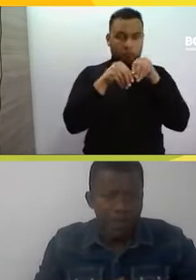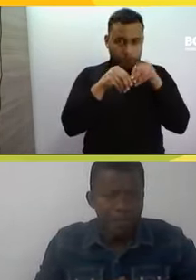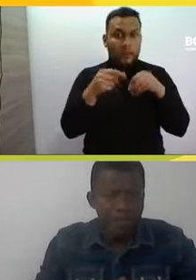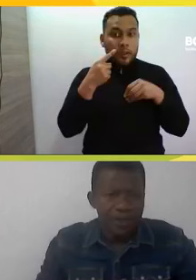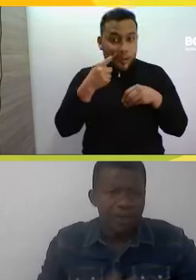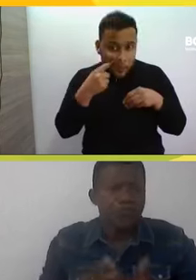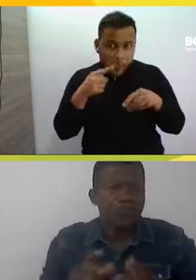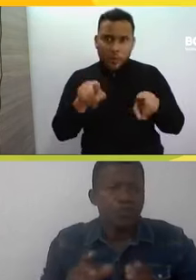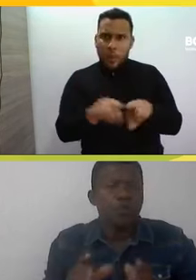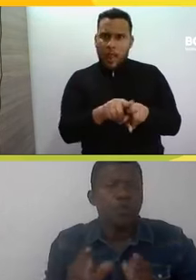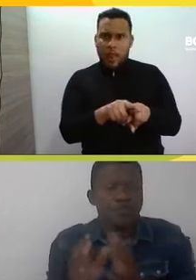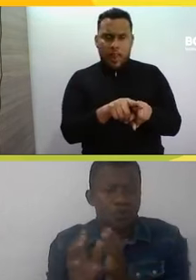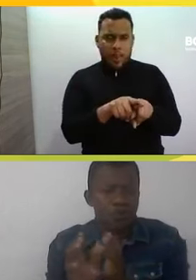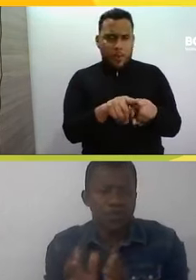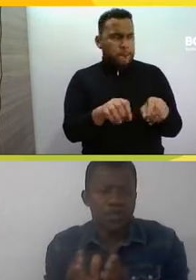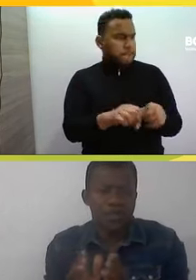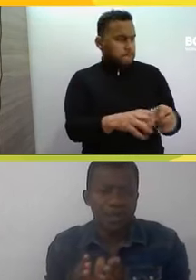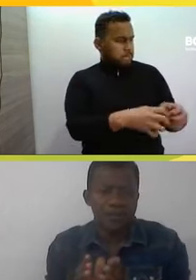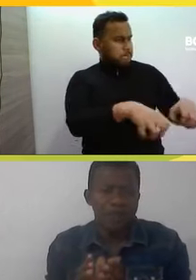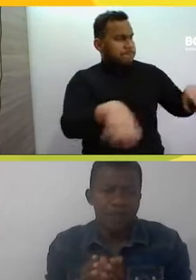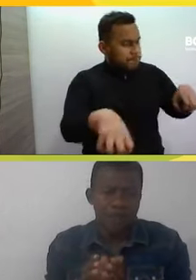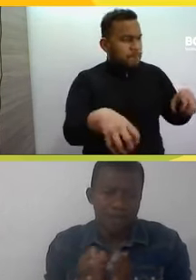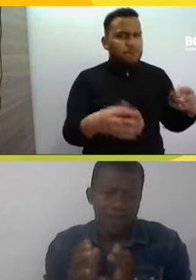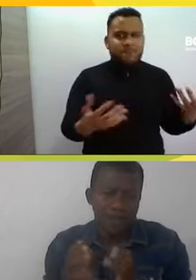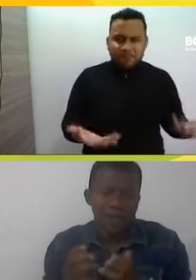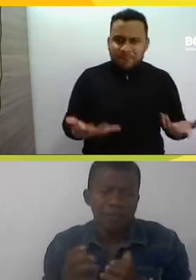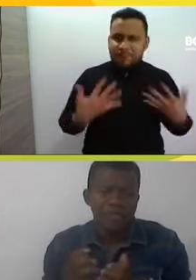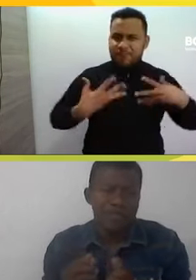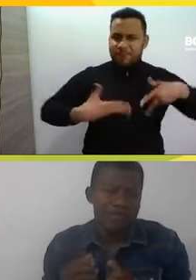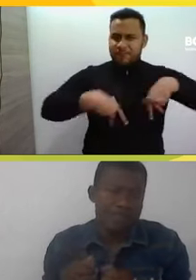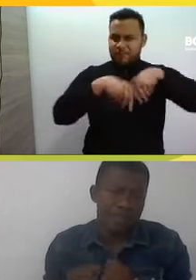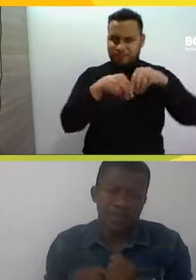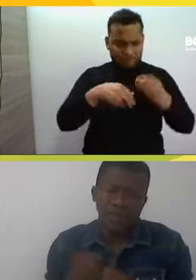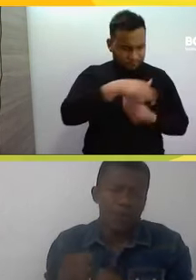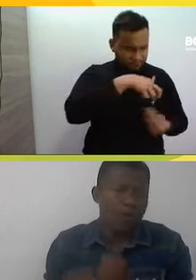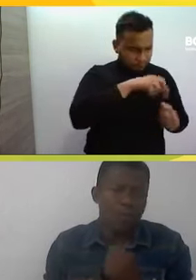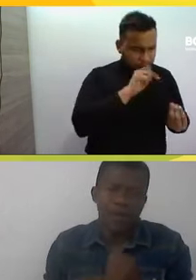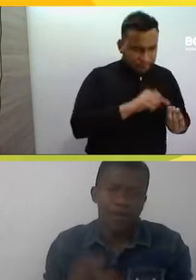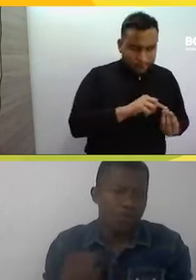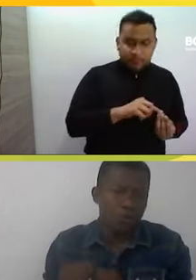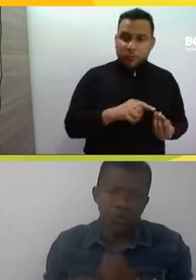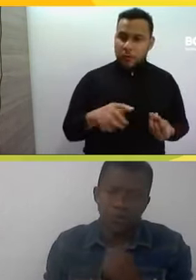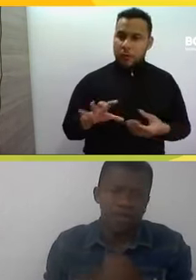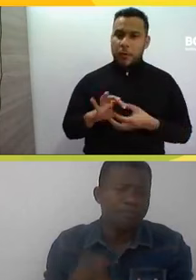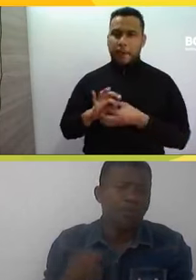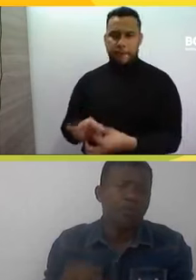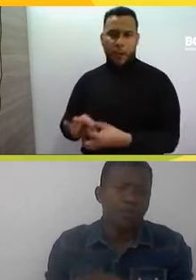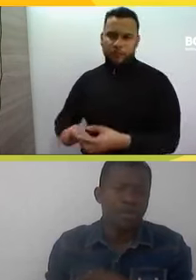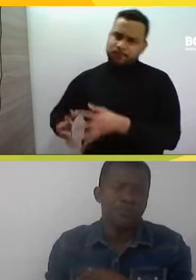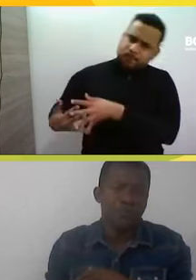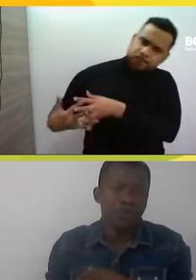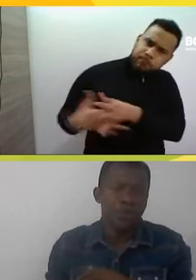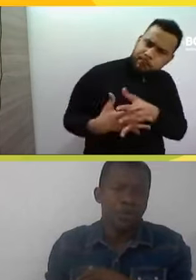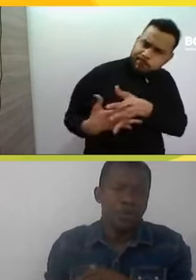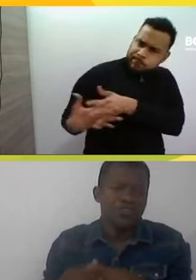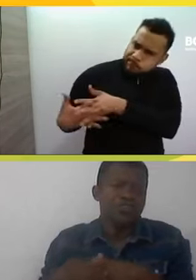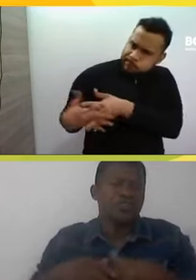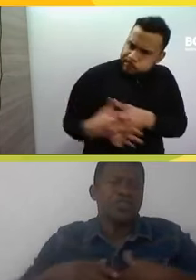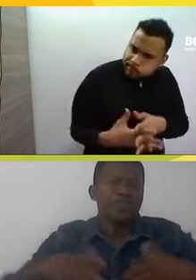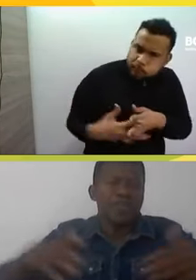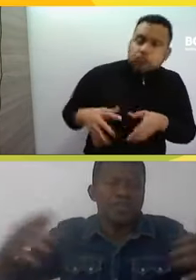cohesionada, hemos sido una sociedad que realmente se ha dado la mano en todo tiempo y momento